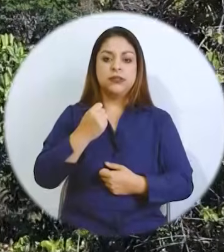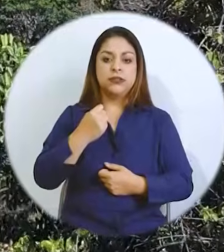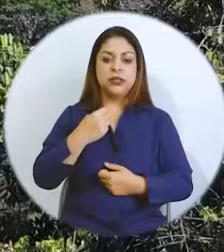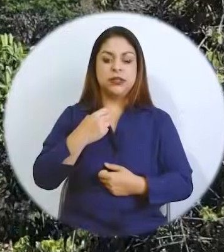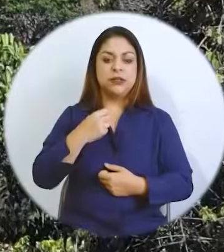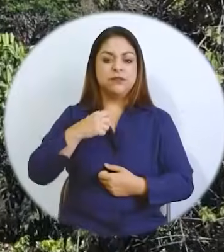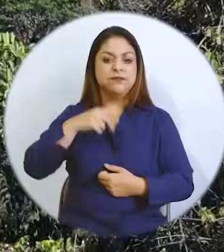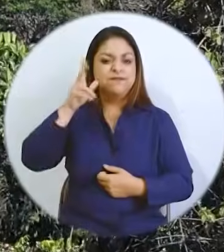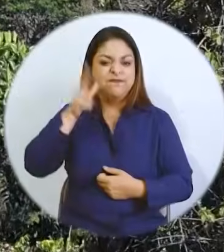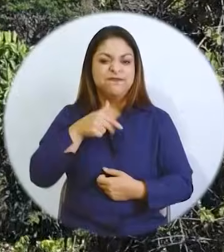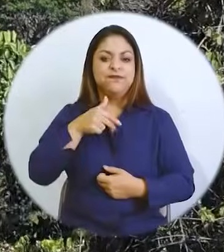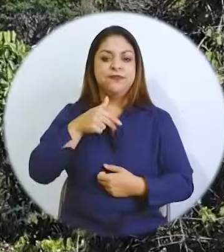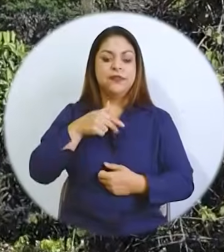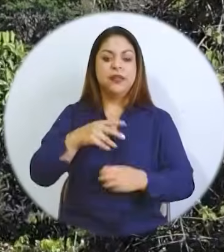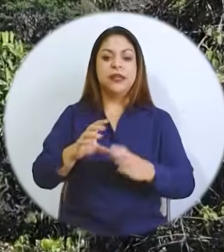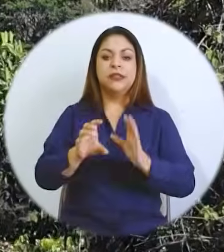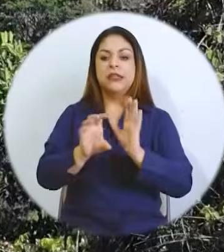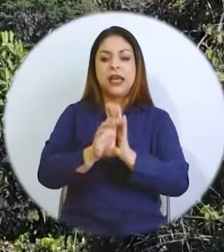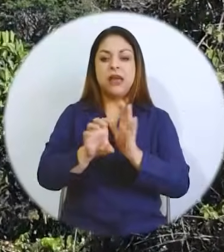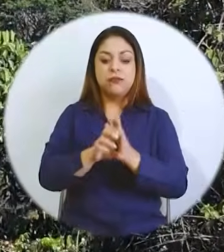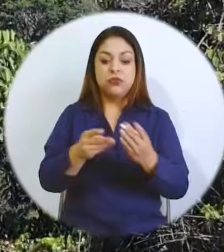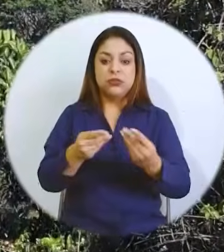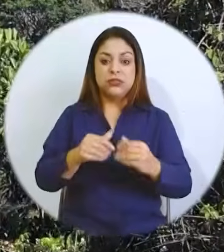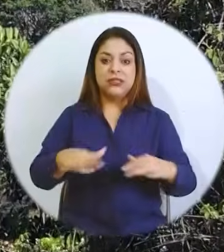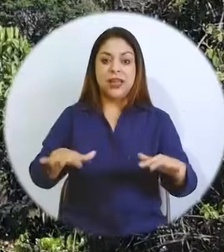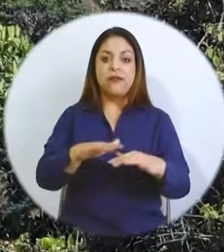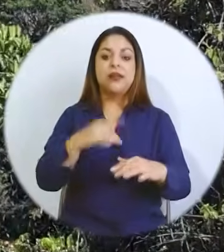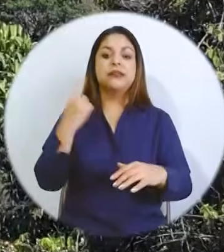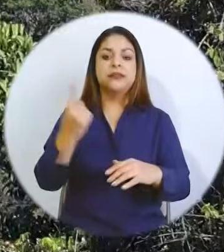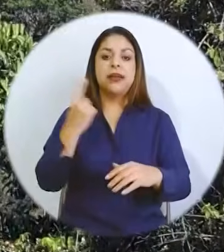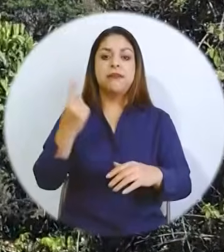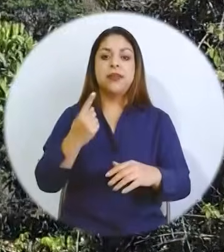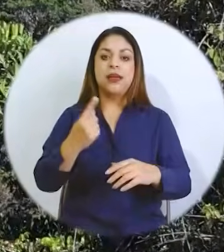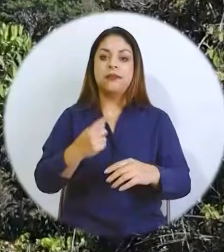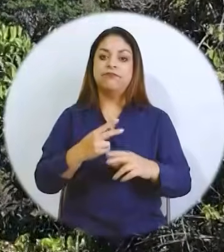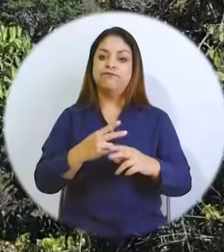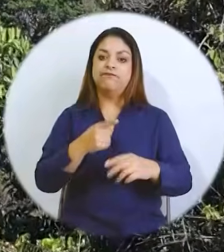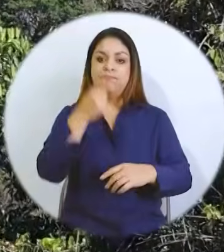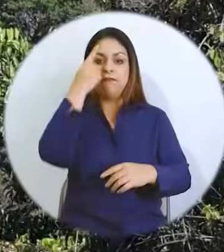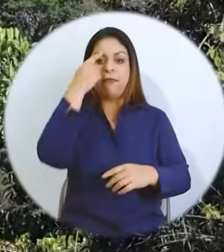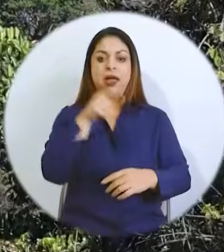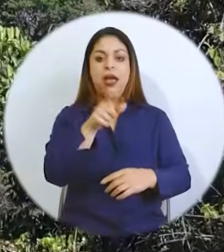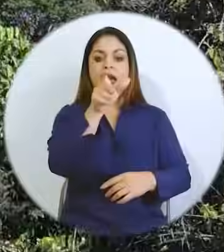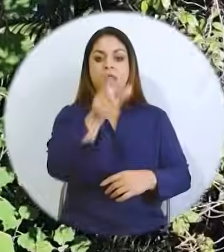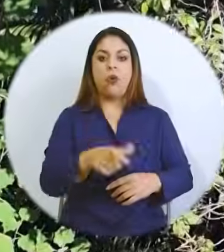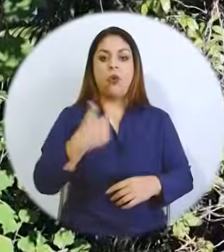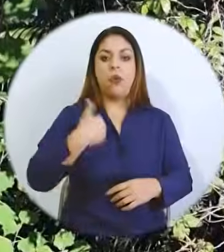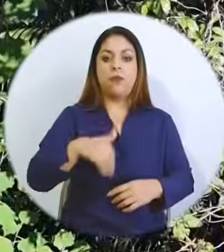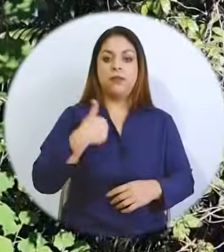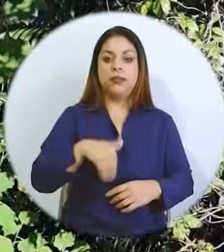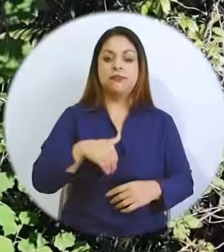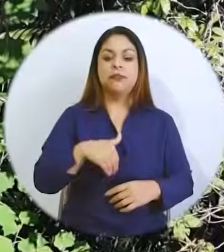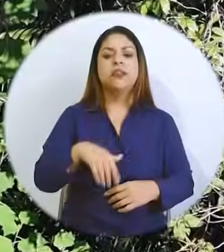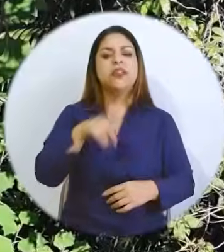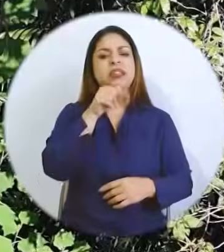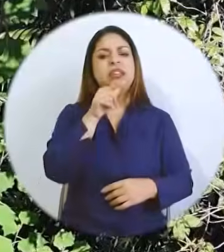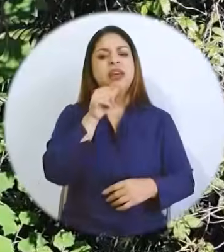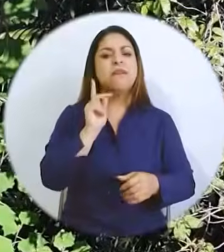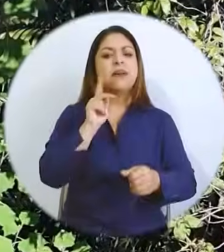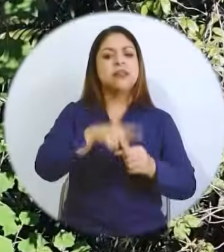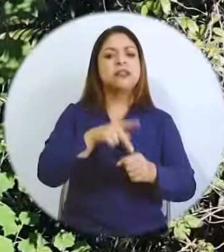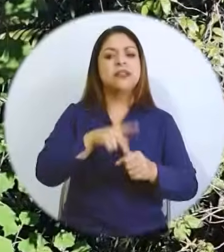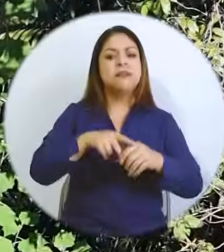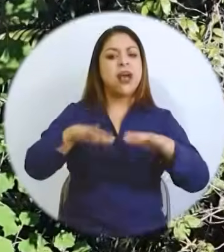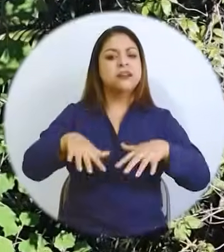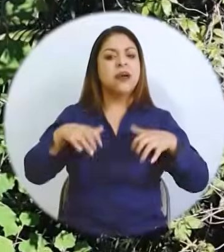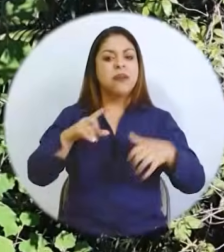¿verdad? Que entonces las tierras siempre han estado a nombre del hombre. Entonces, ¿quiénes participan